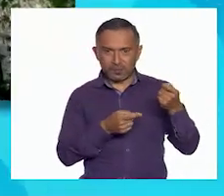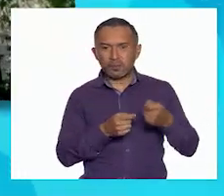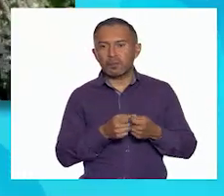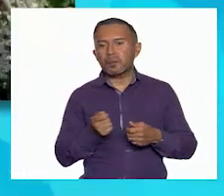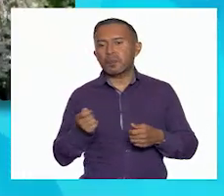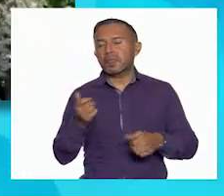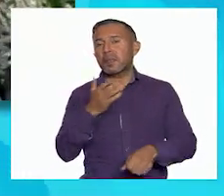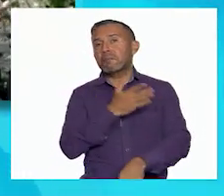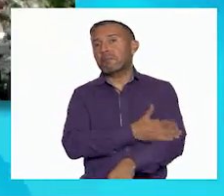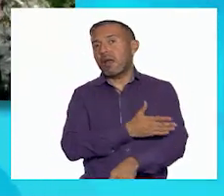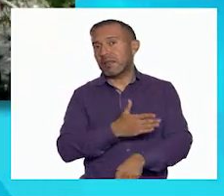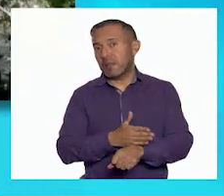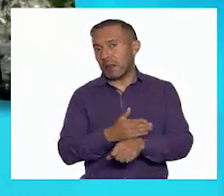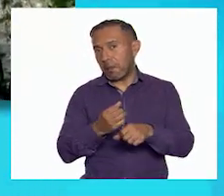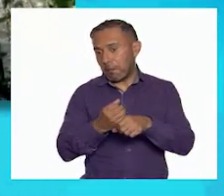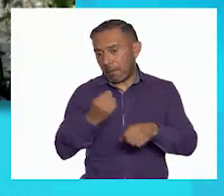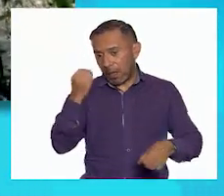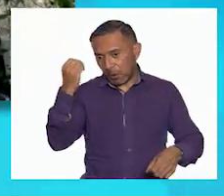palos,